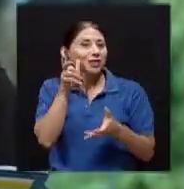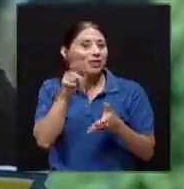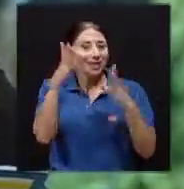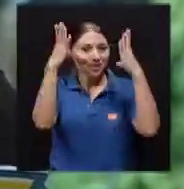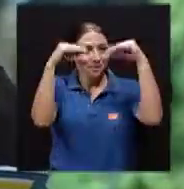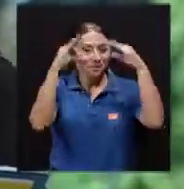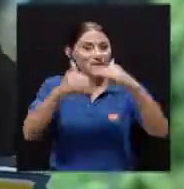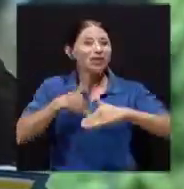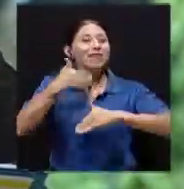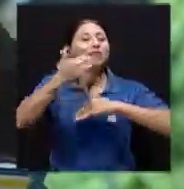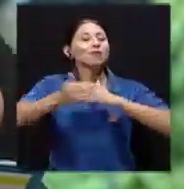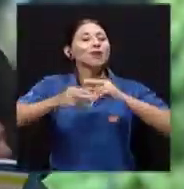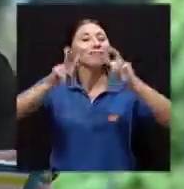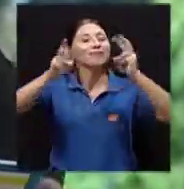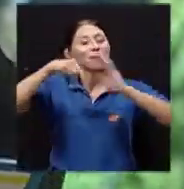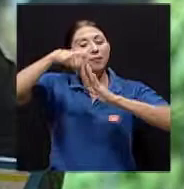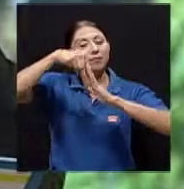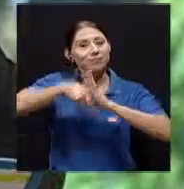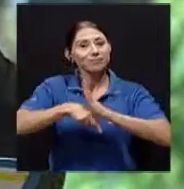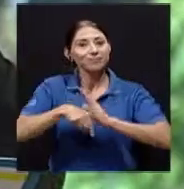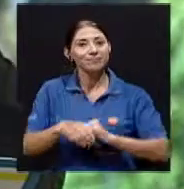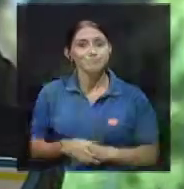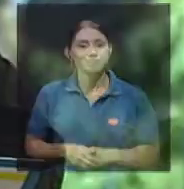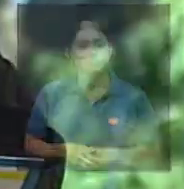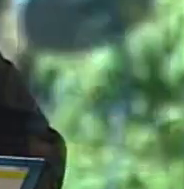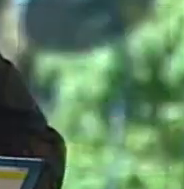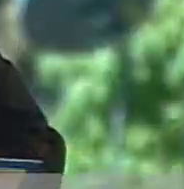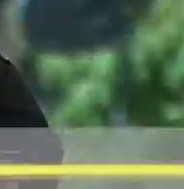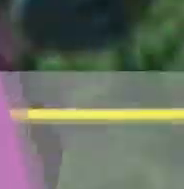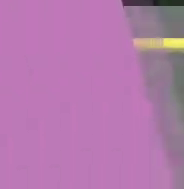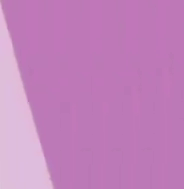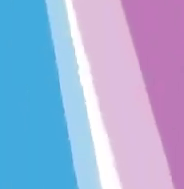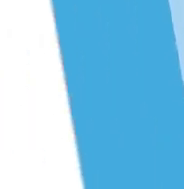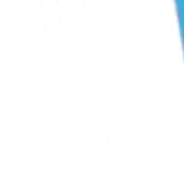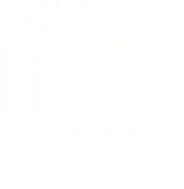siguiente información para luego profundizar más con la especialista.